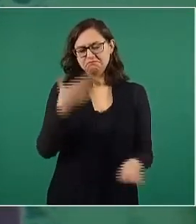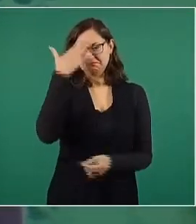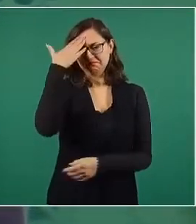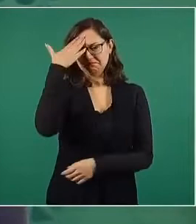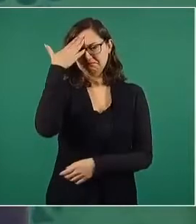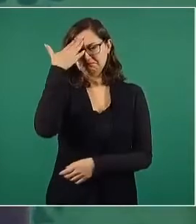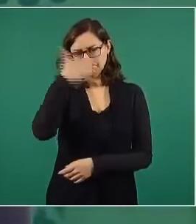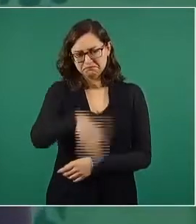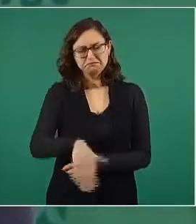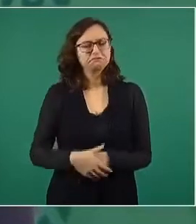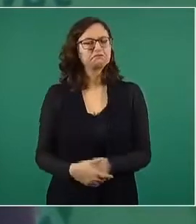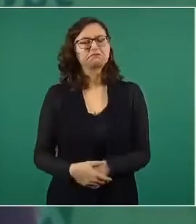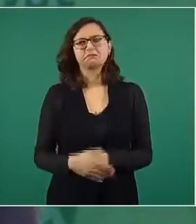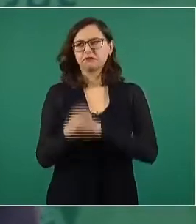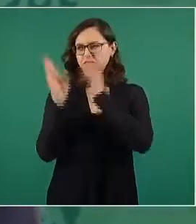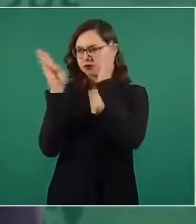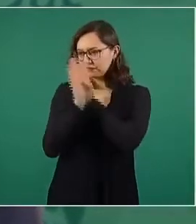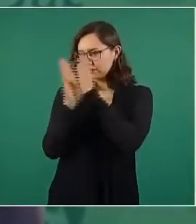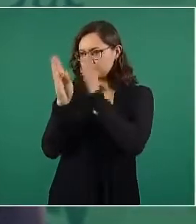en la casa,